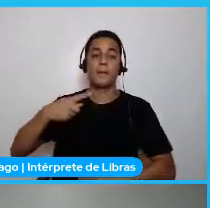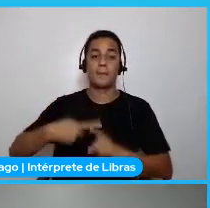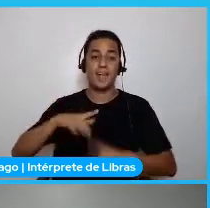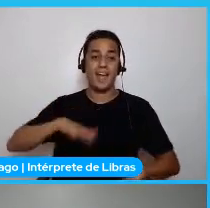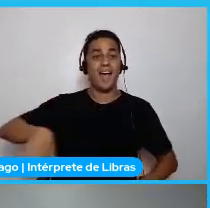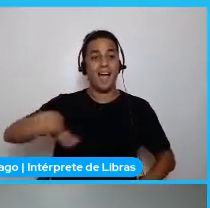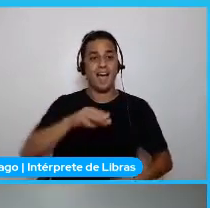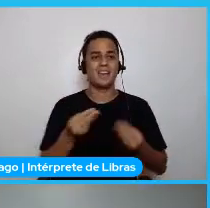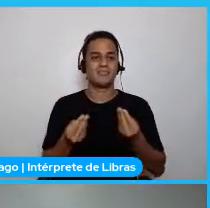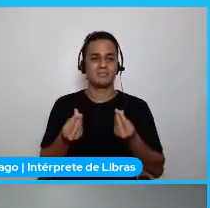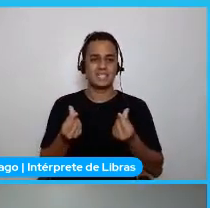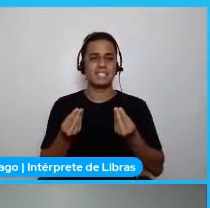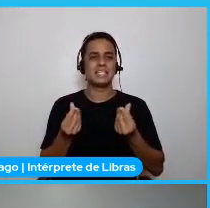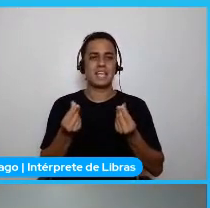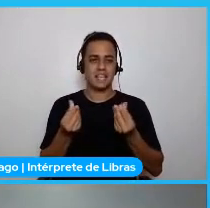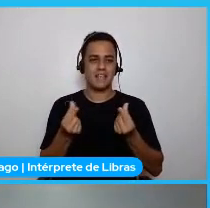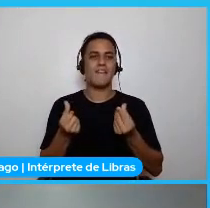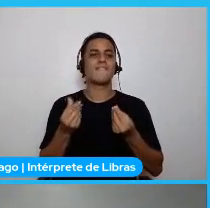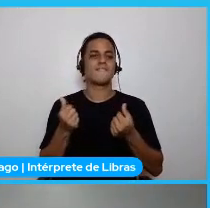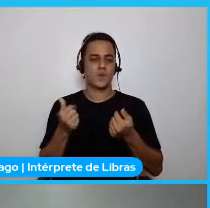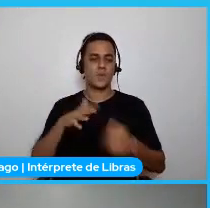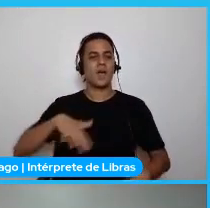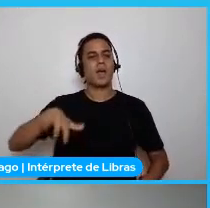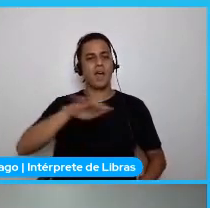de compras públicas.